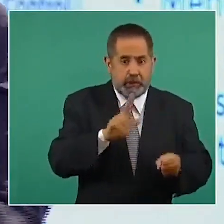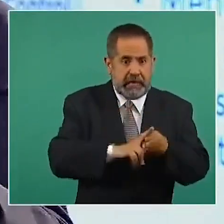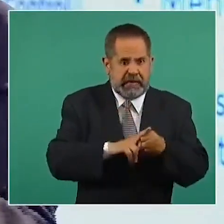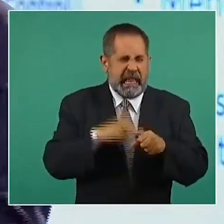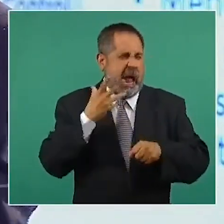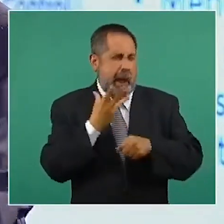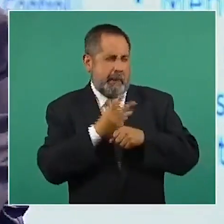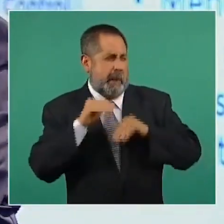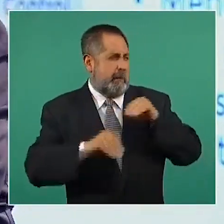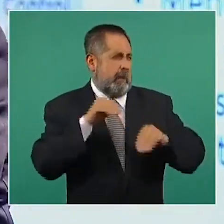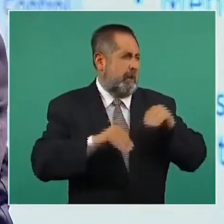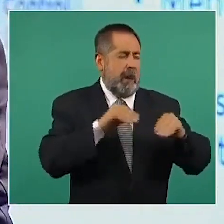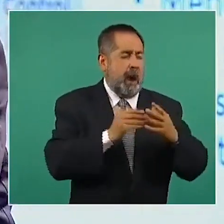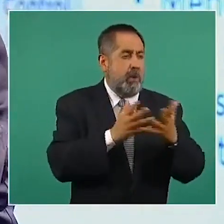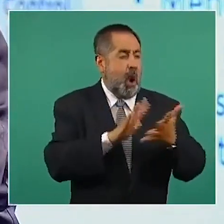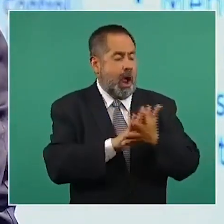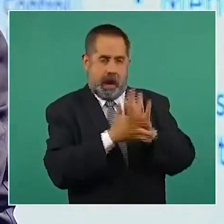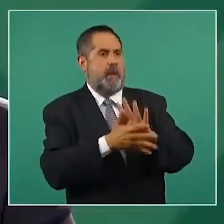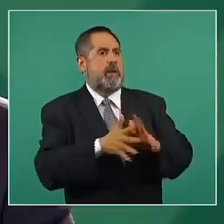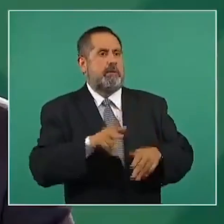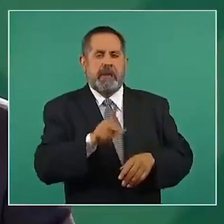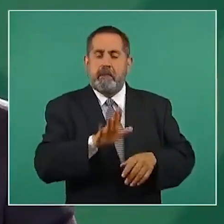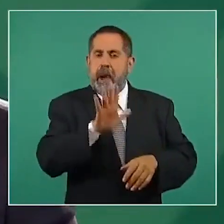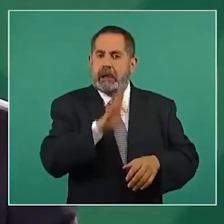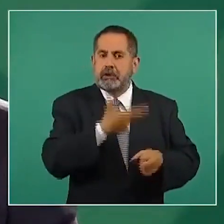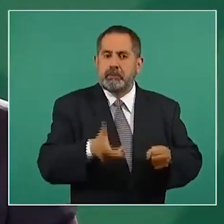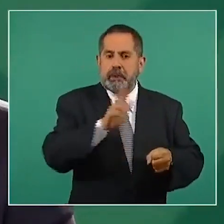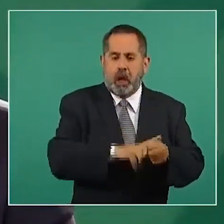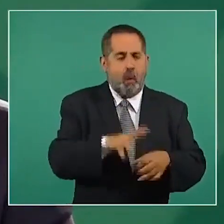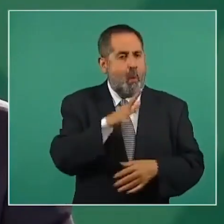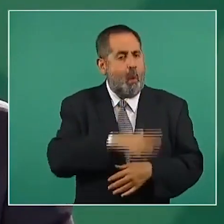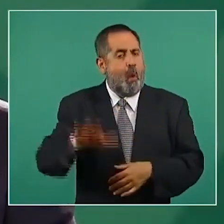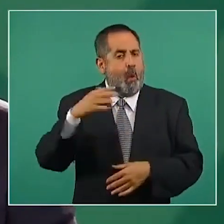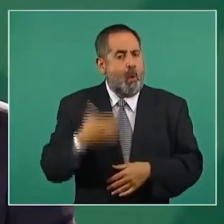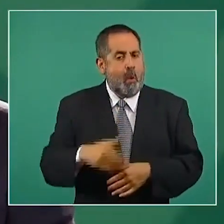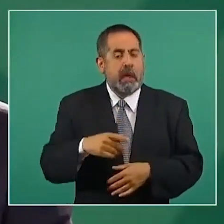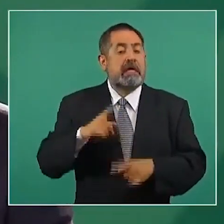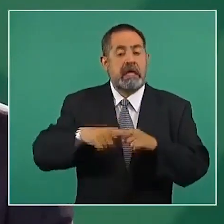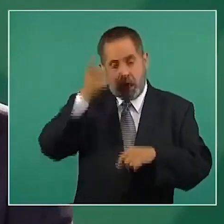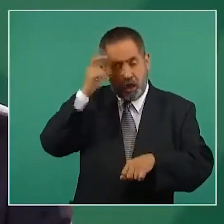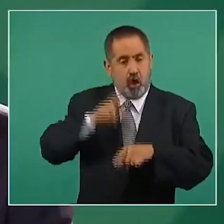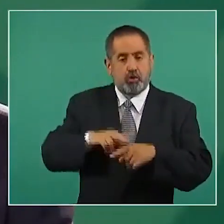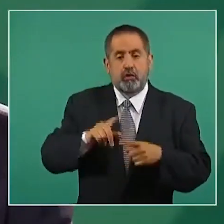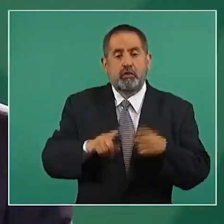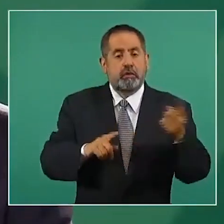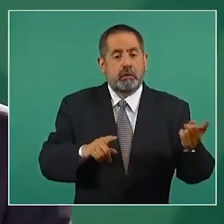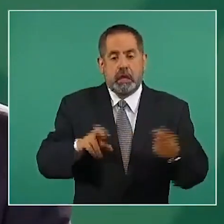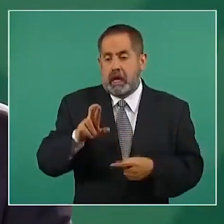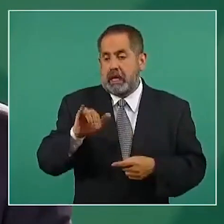literalmente en un centro de convenciones y que fue magistralmente dirigida por el doctor